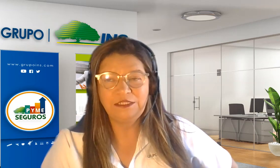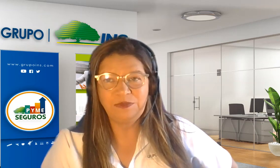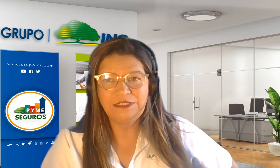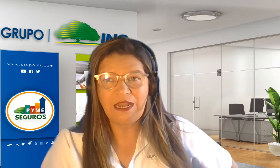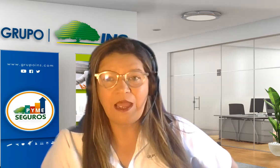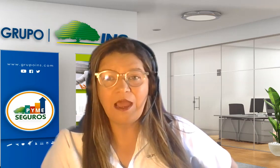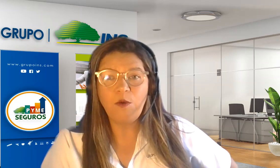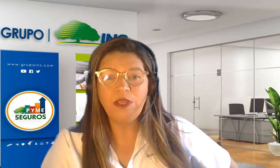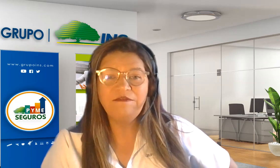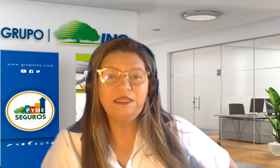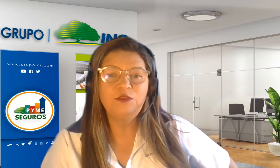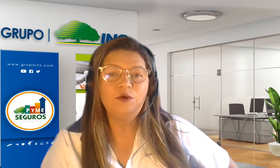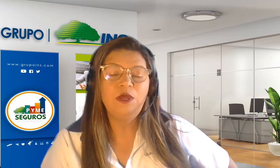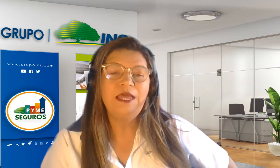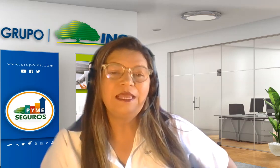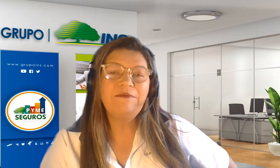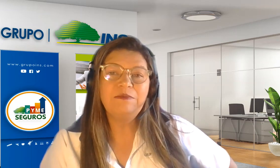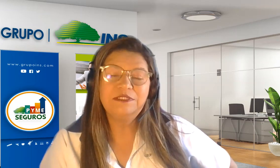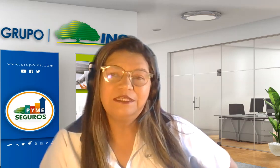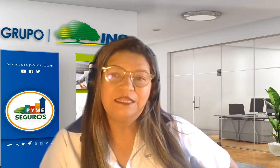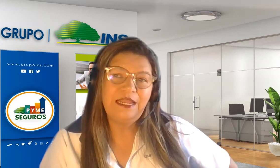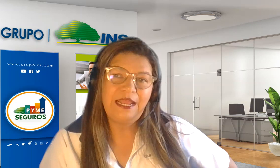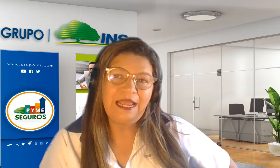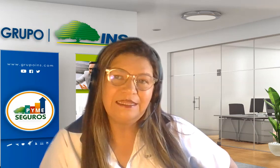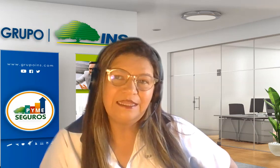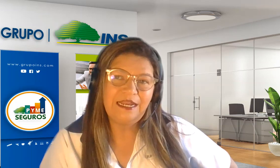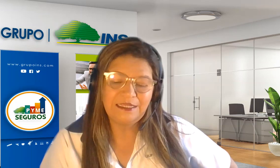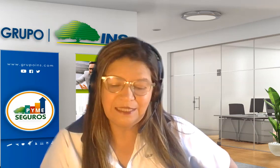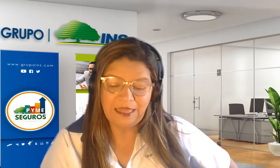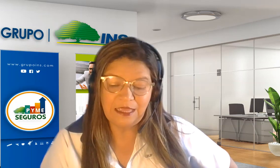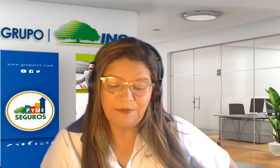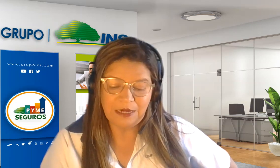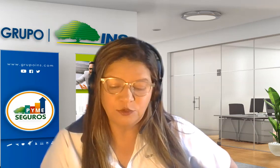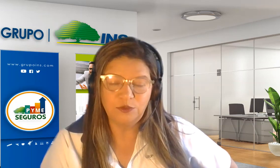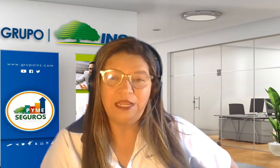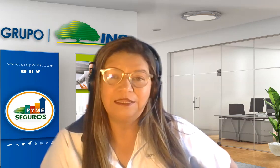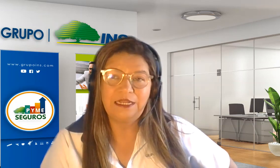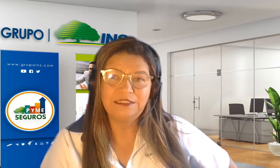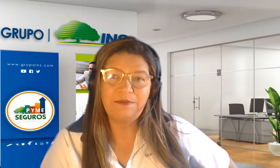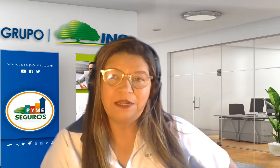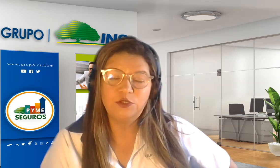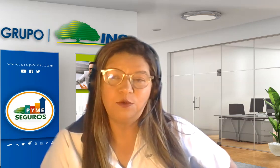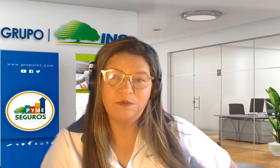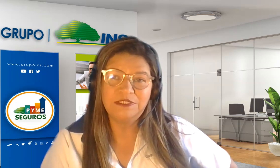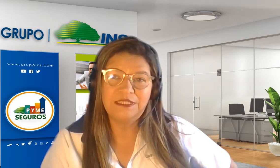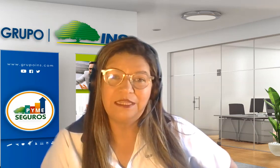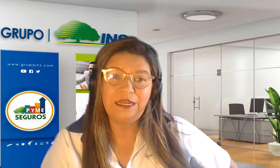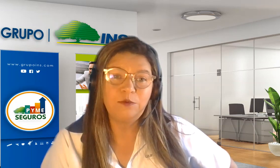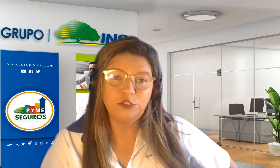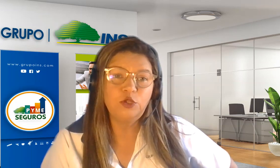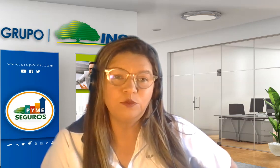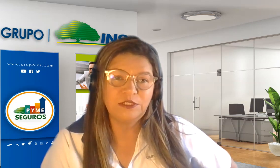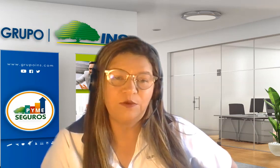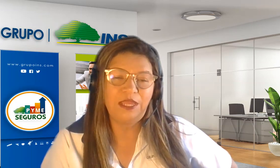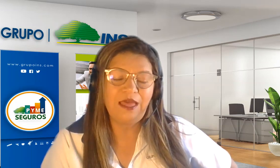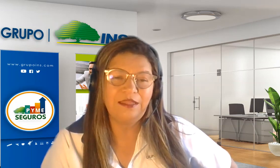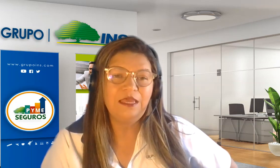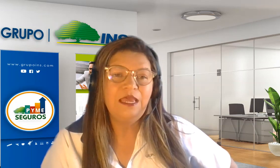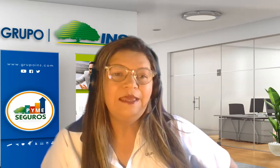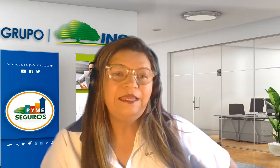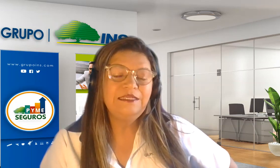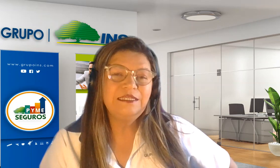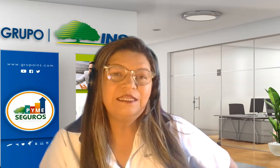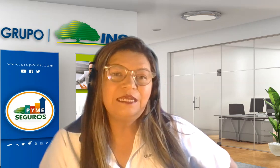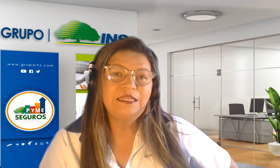de una manera especial a un evento que vamos a tener el 3 de marzo el tres de marzo lo vamos a tener en nuestro museo